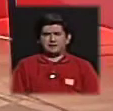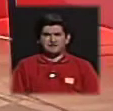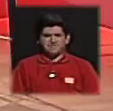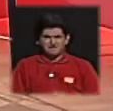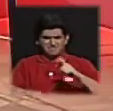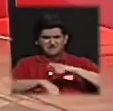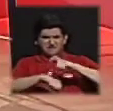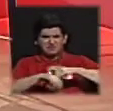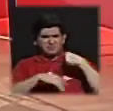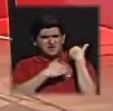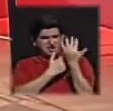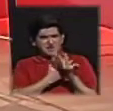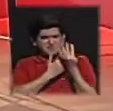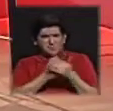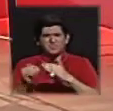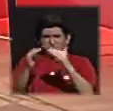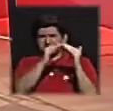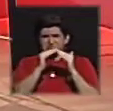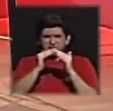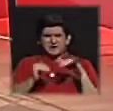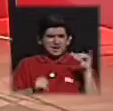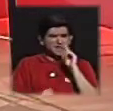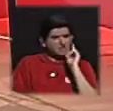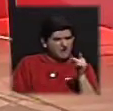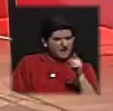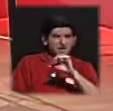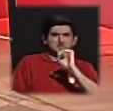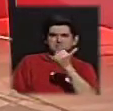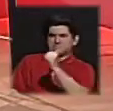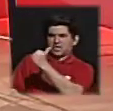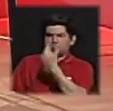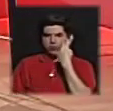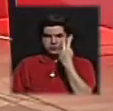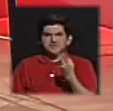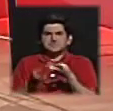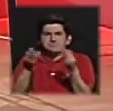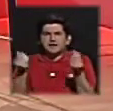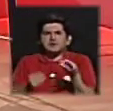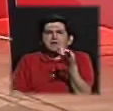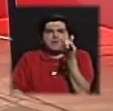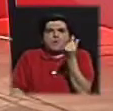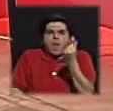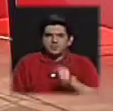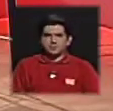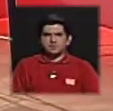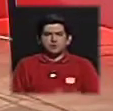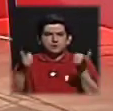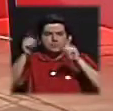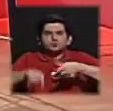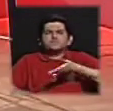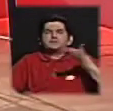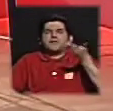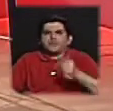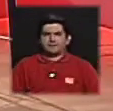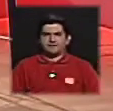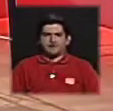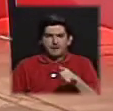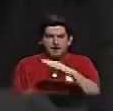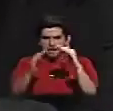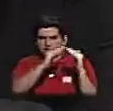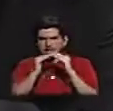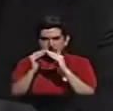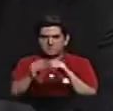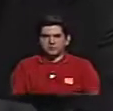debe esperar una comunidad como Pacuarito y otras para que comenzar a ver resultados? ¿Y qué tiene que ocurrir para que esas